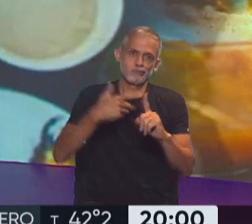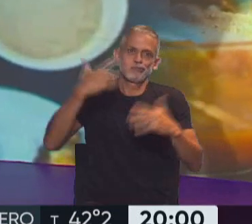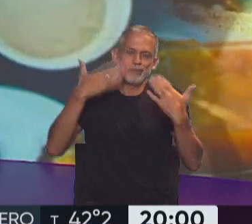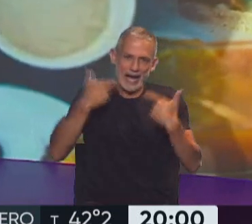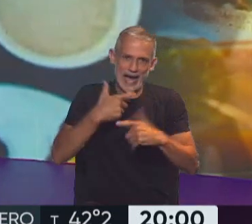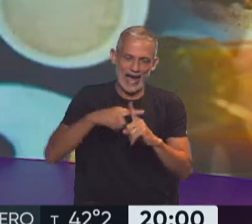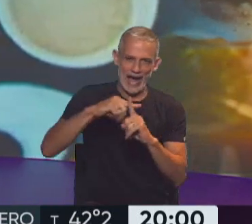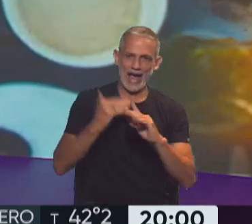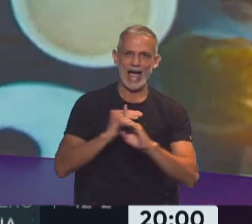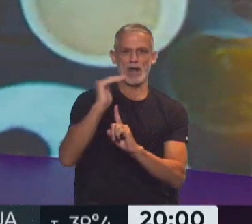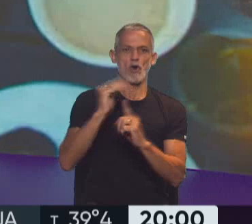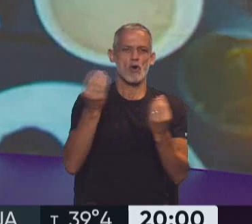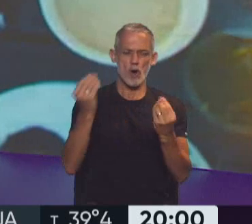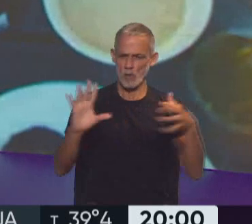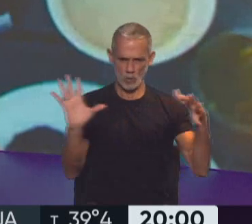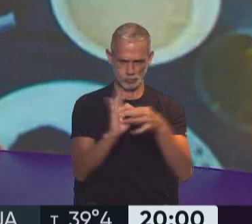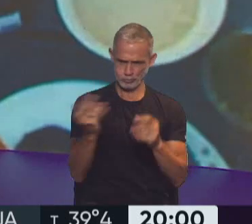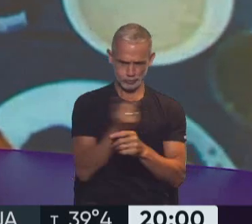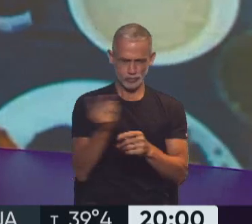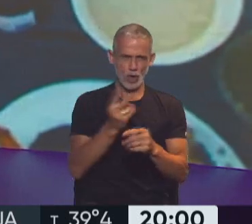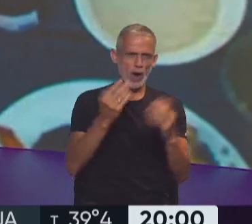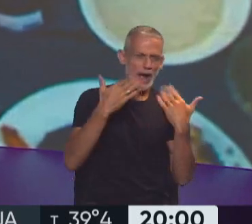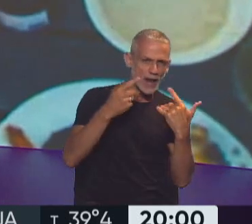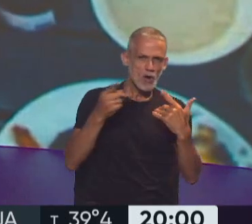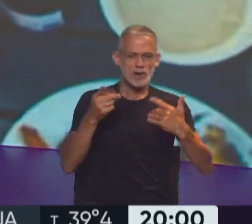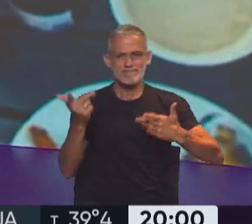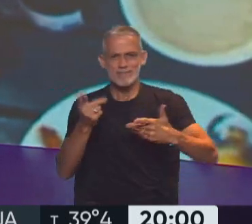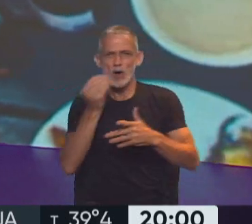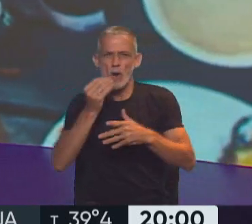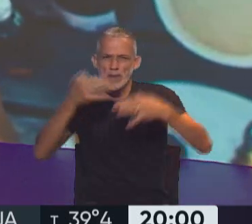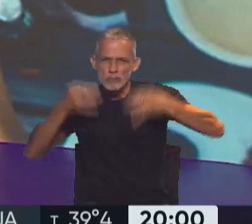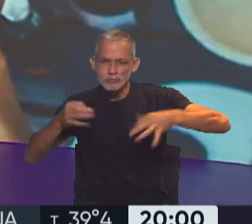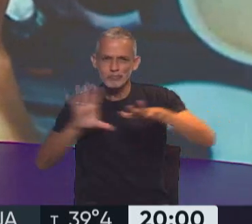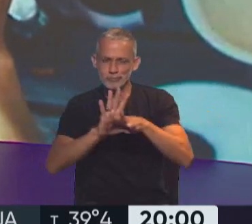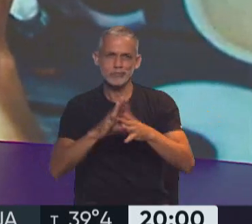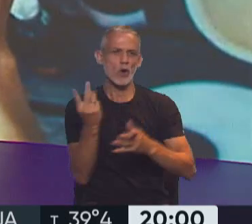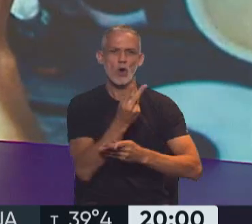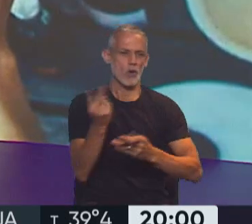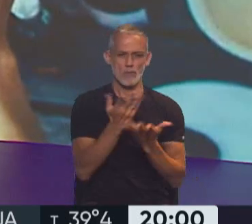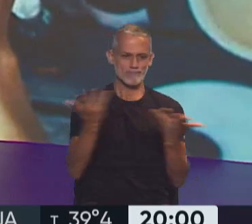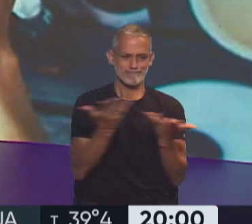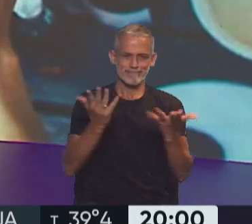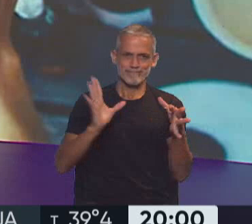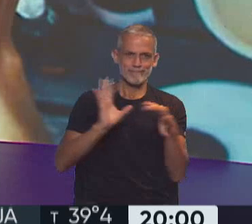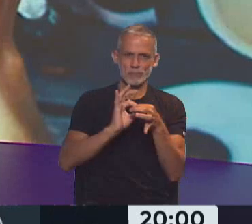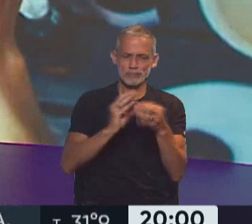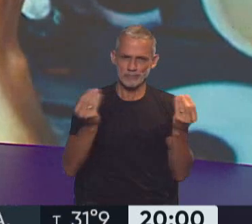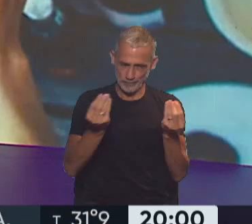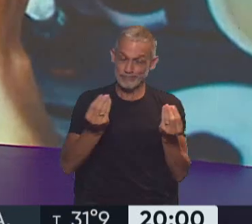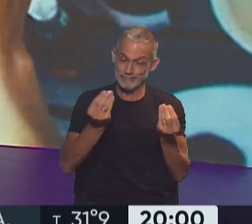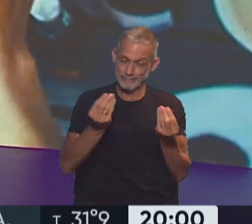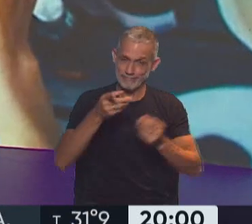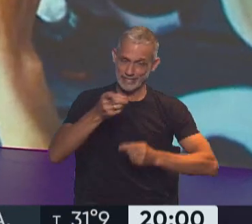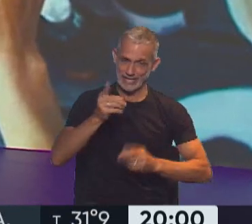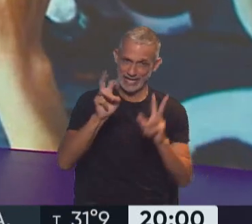se combinan estos dos componentes? Lo que es alimentación y por otro lado lo que es el calor. Bueno,